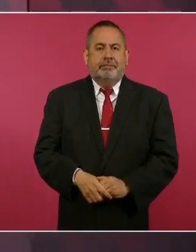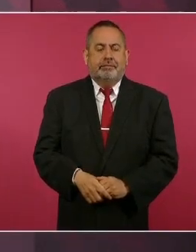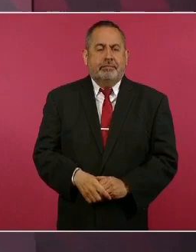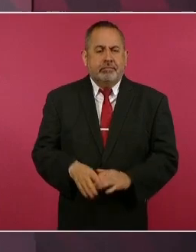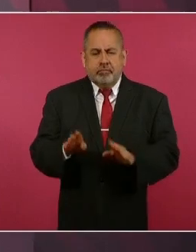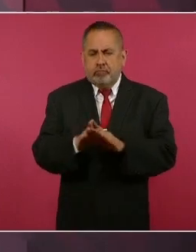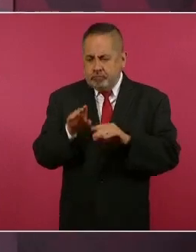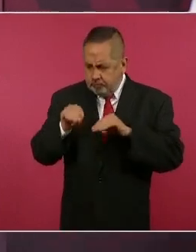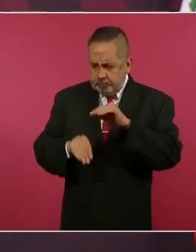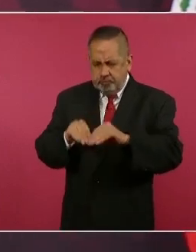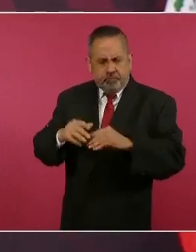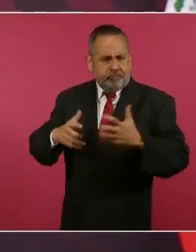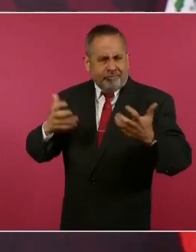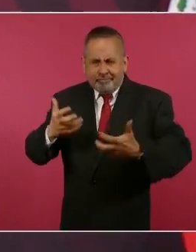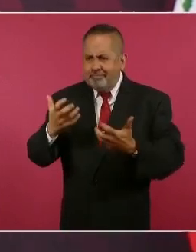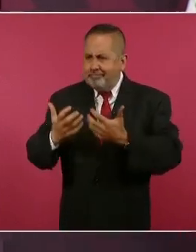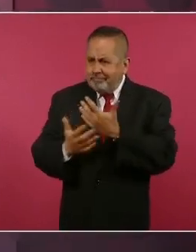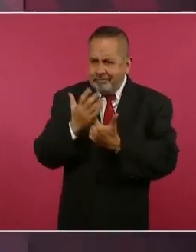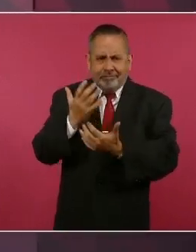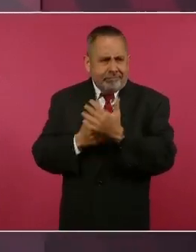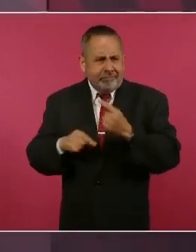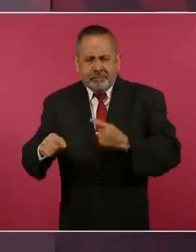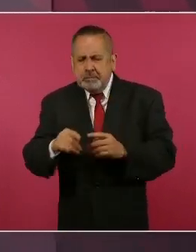¿Cómo lo estamos haciendo?